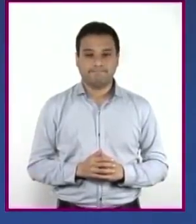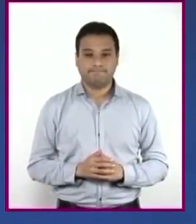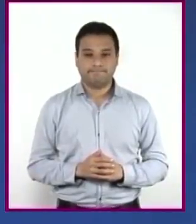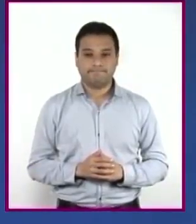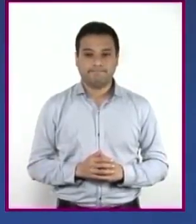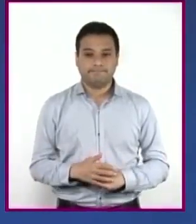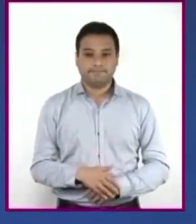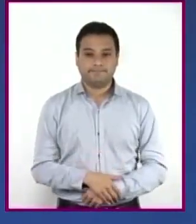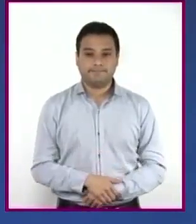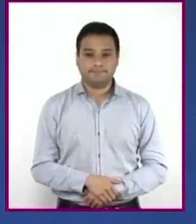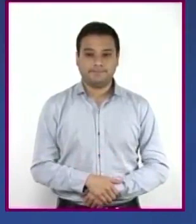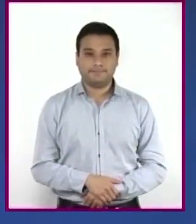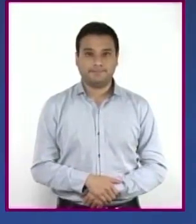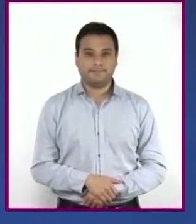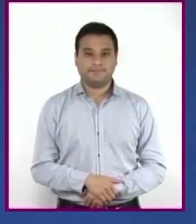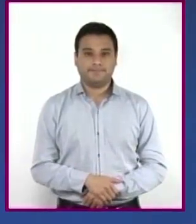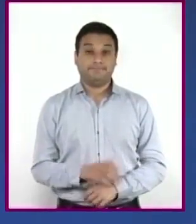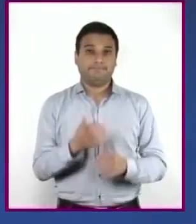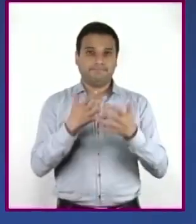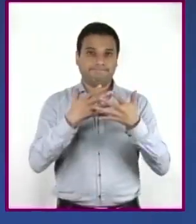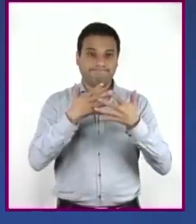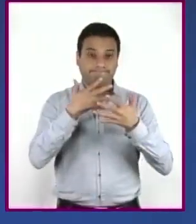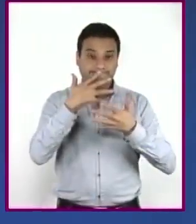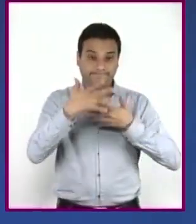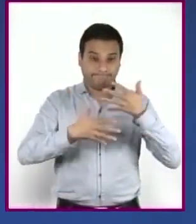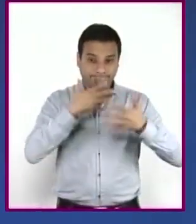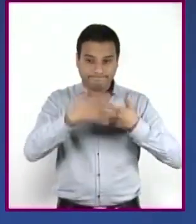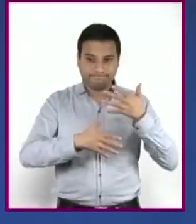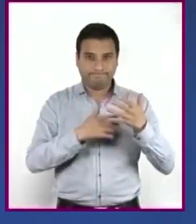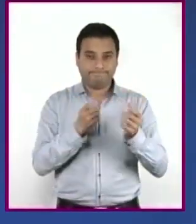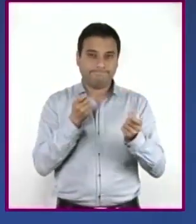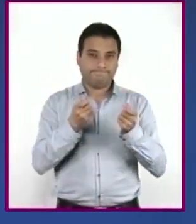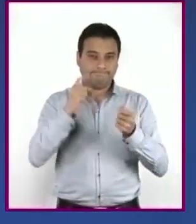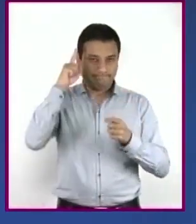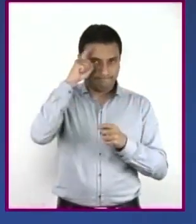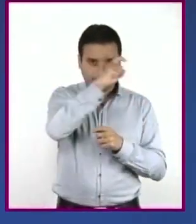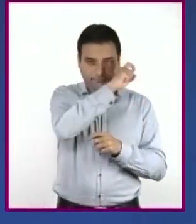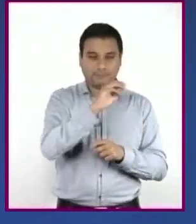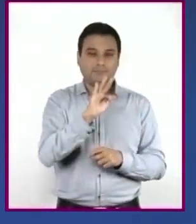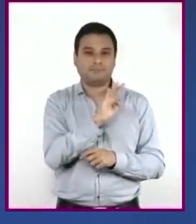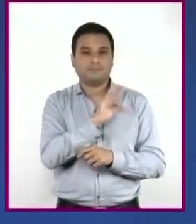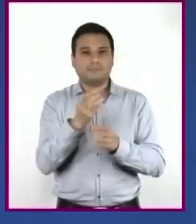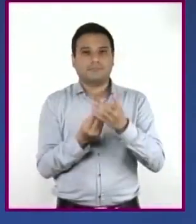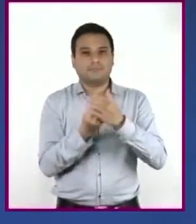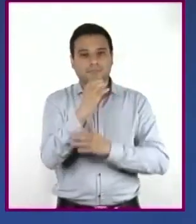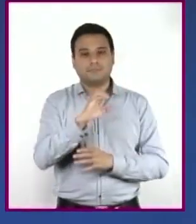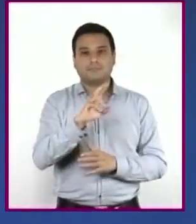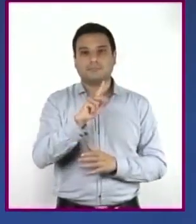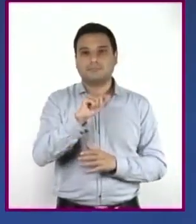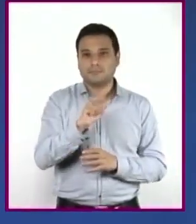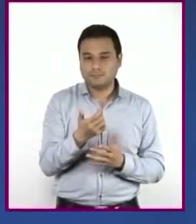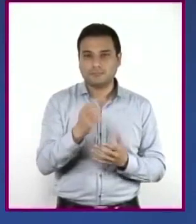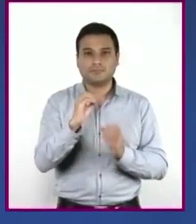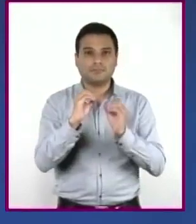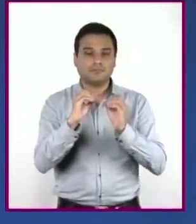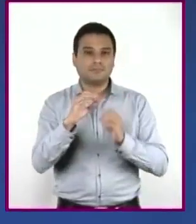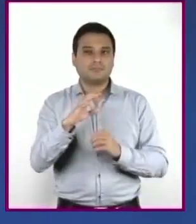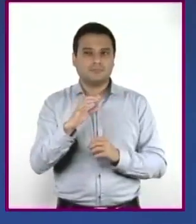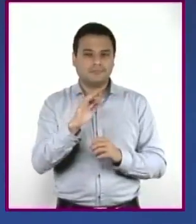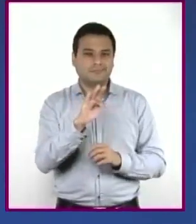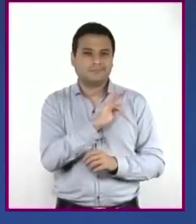de manejar lo de la violencia en el internet, porque se pueden crear otras cuentas o hay otras formas de